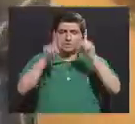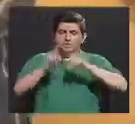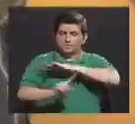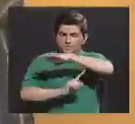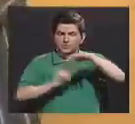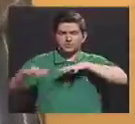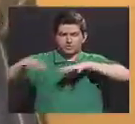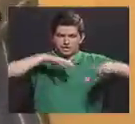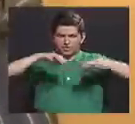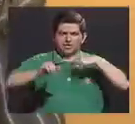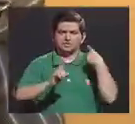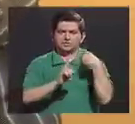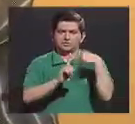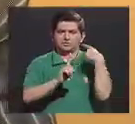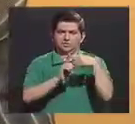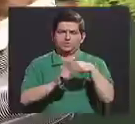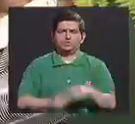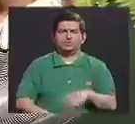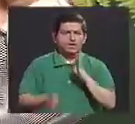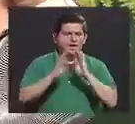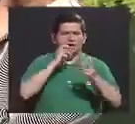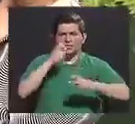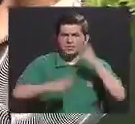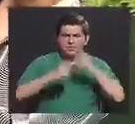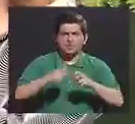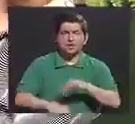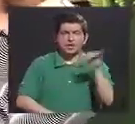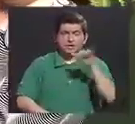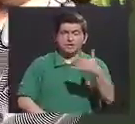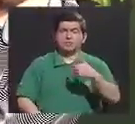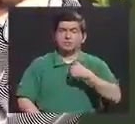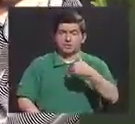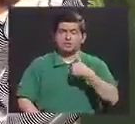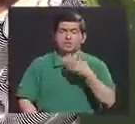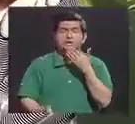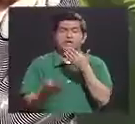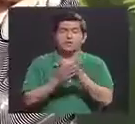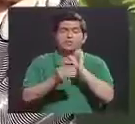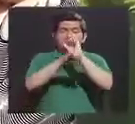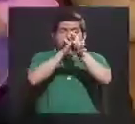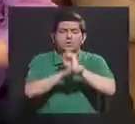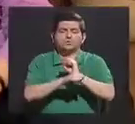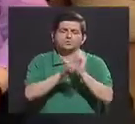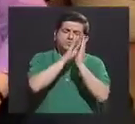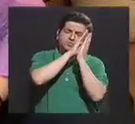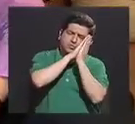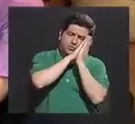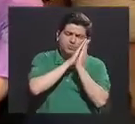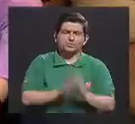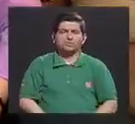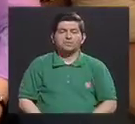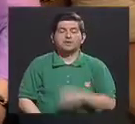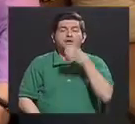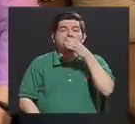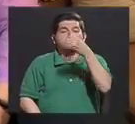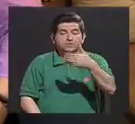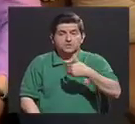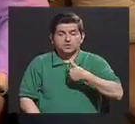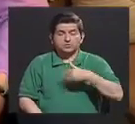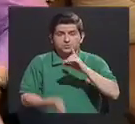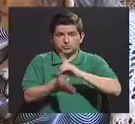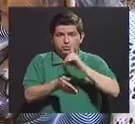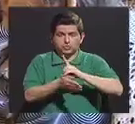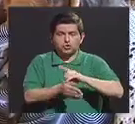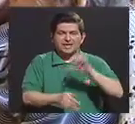actividades positivas hablar de los problemas así como tener buenos hábitos de sueño son algunas recomendaciones del doctor